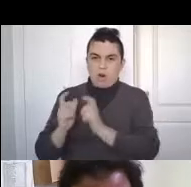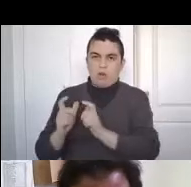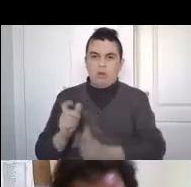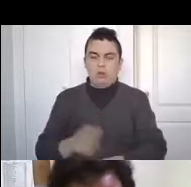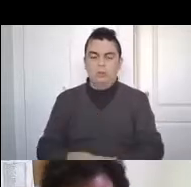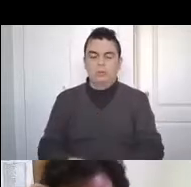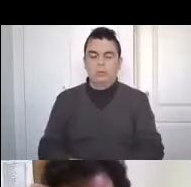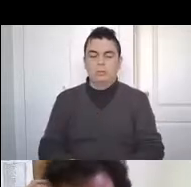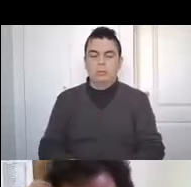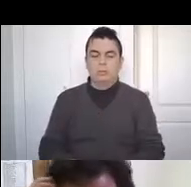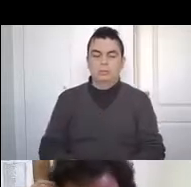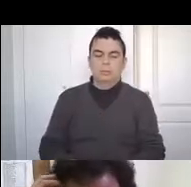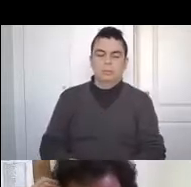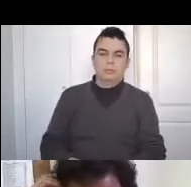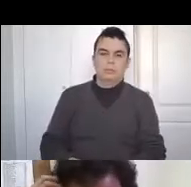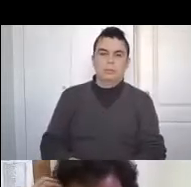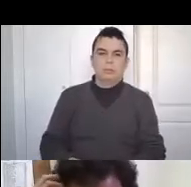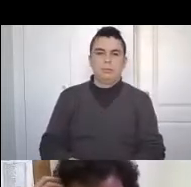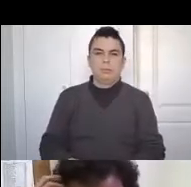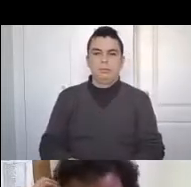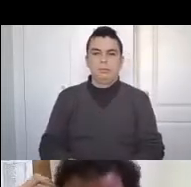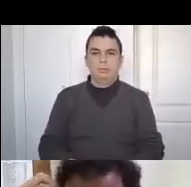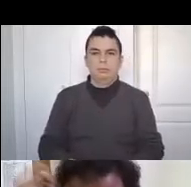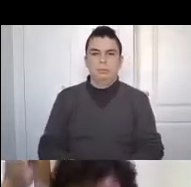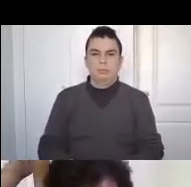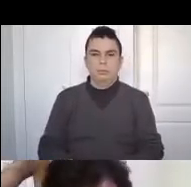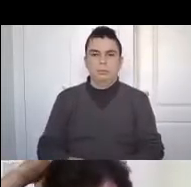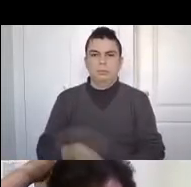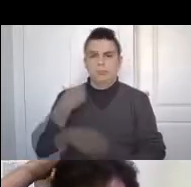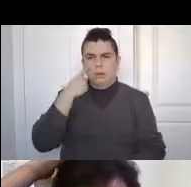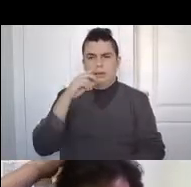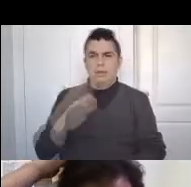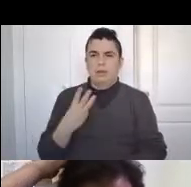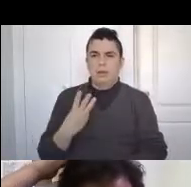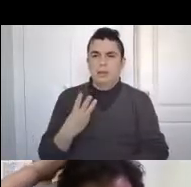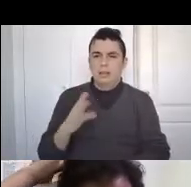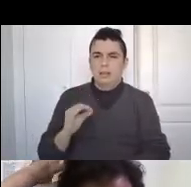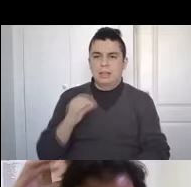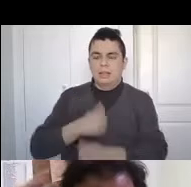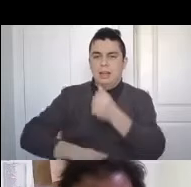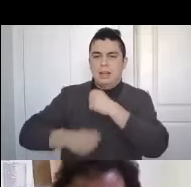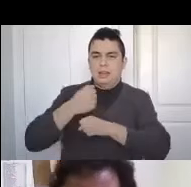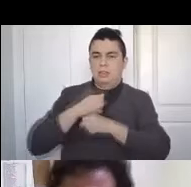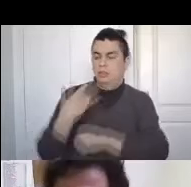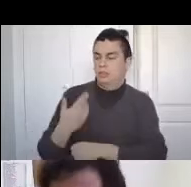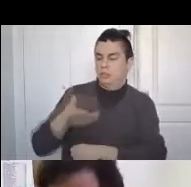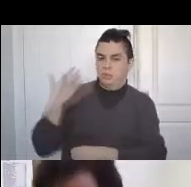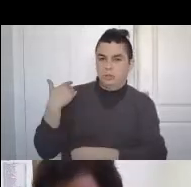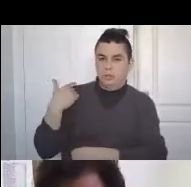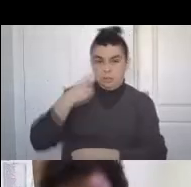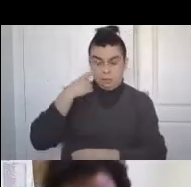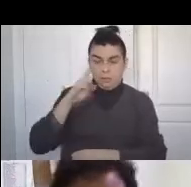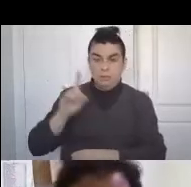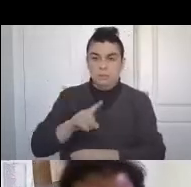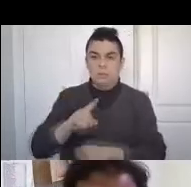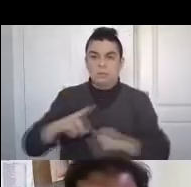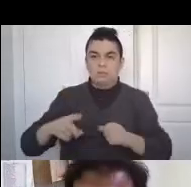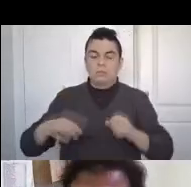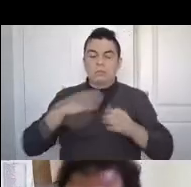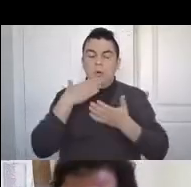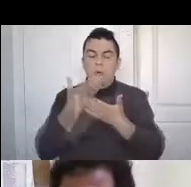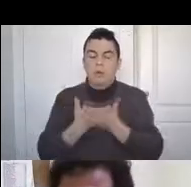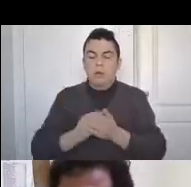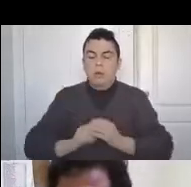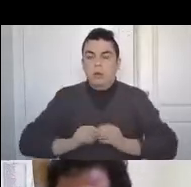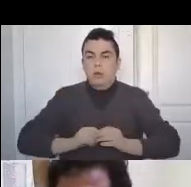infección. Y quiero llevarlo, ¿cierto?, a 30 años atrás, con este outbreak que hubo, con este brote de